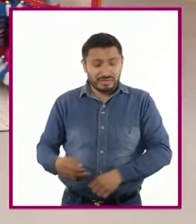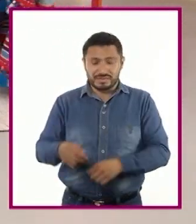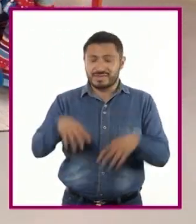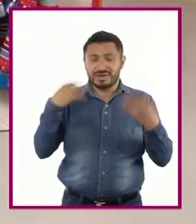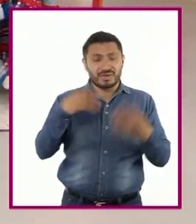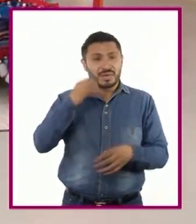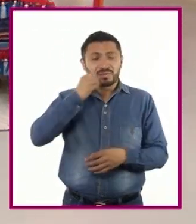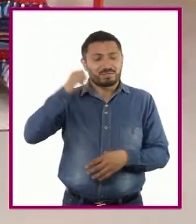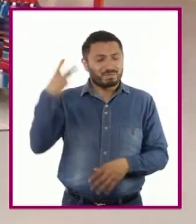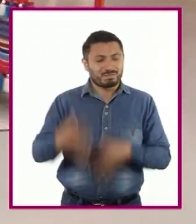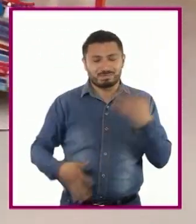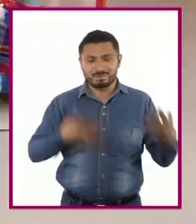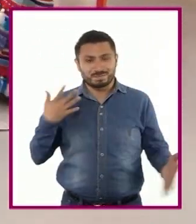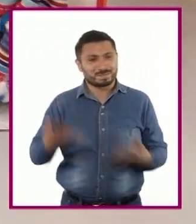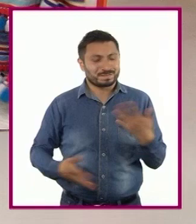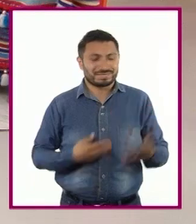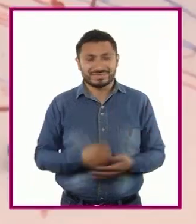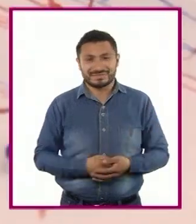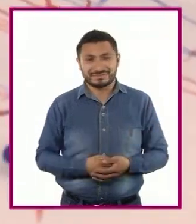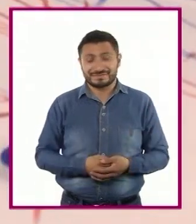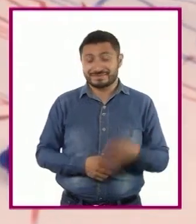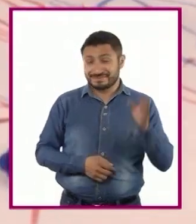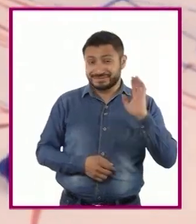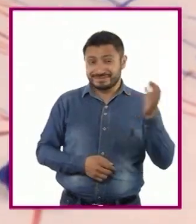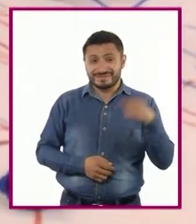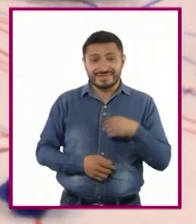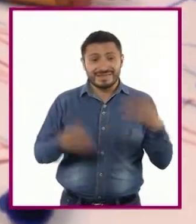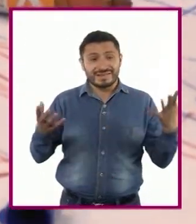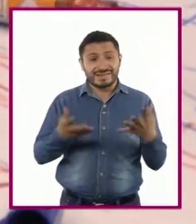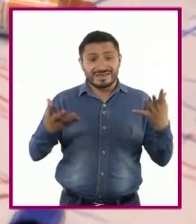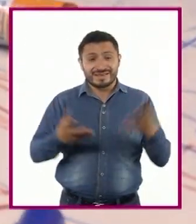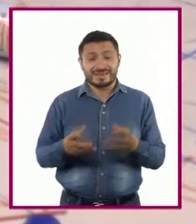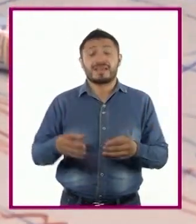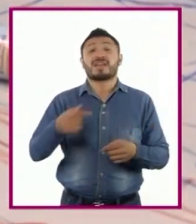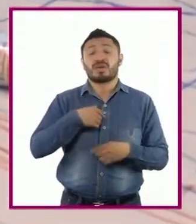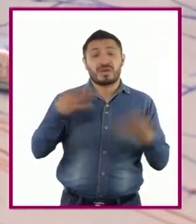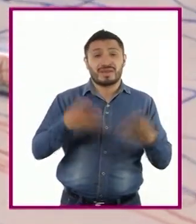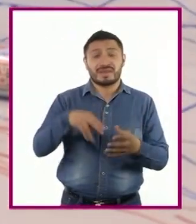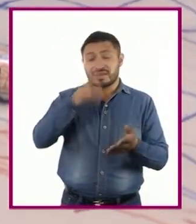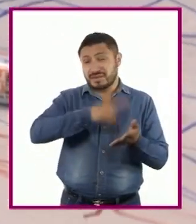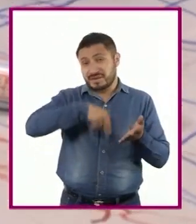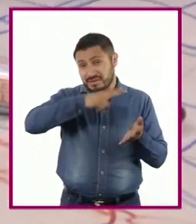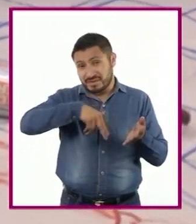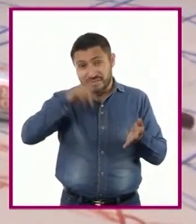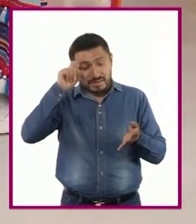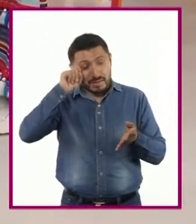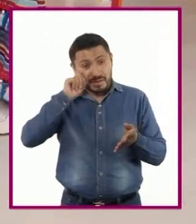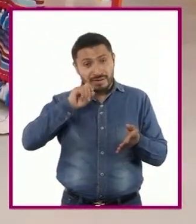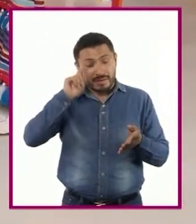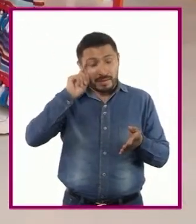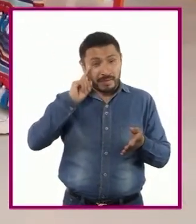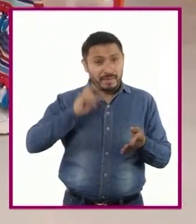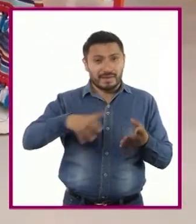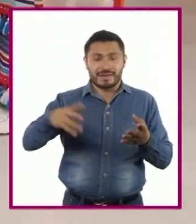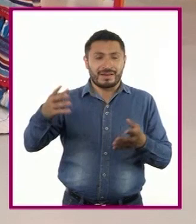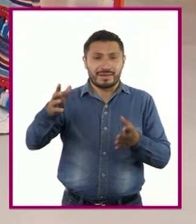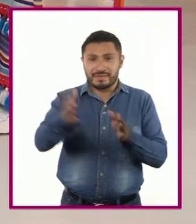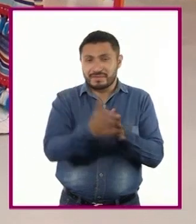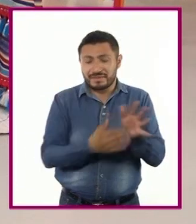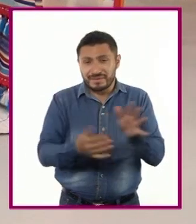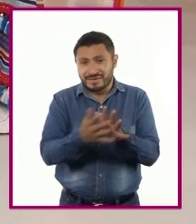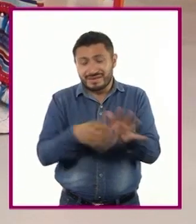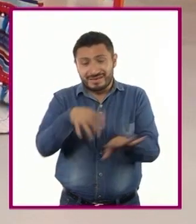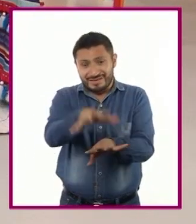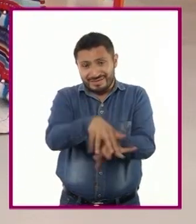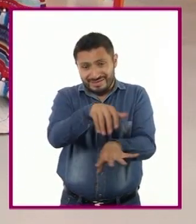ser divertidísimo. Cuando lo hice con pintura y era pintar con toda la planta de los pies.